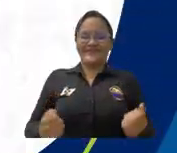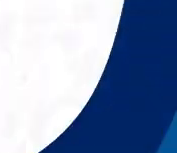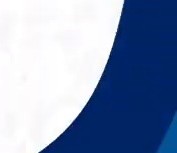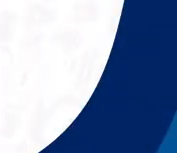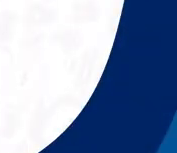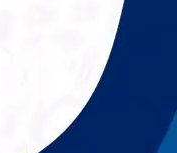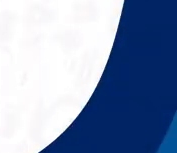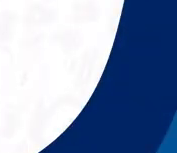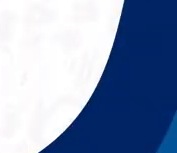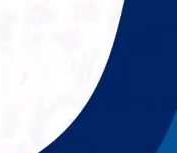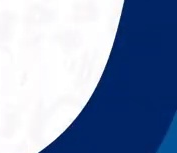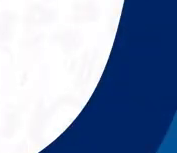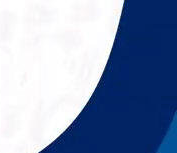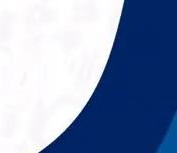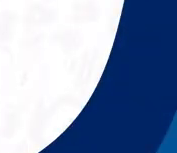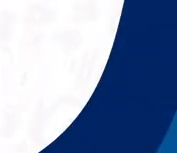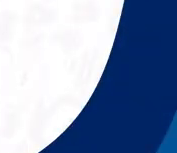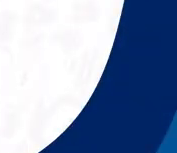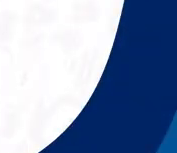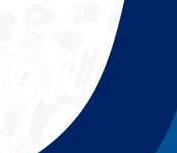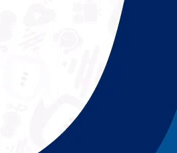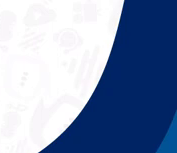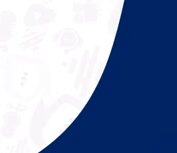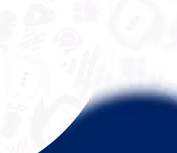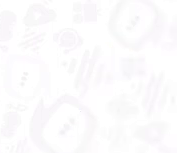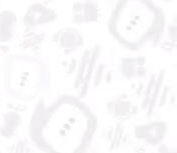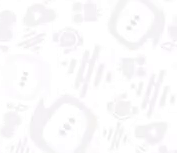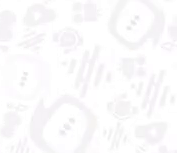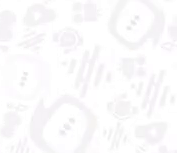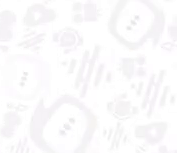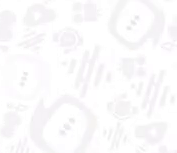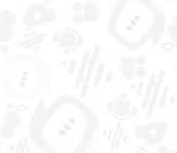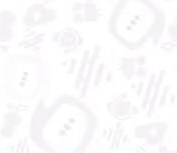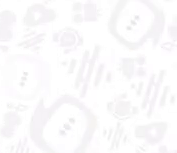la red. Universidad del Magdalena, aún más incluyente e innovadora.